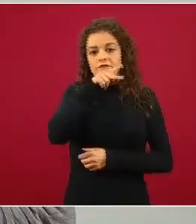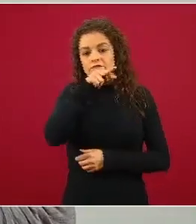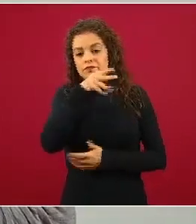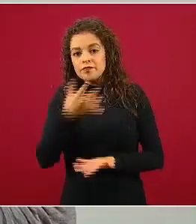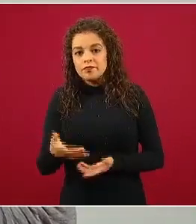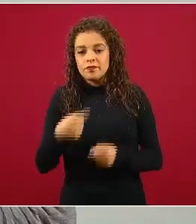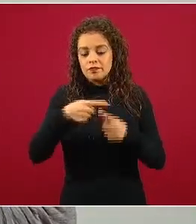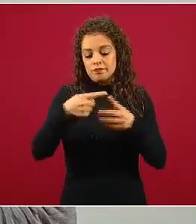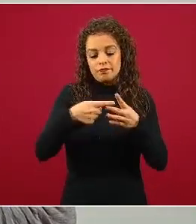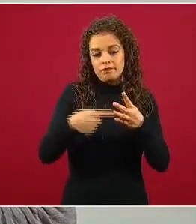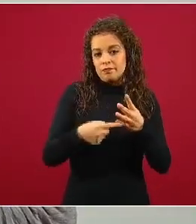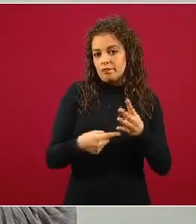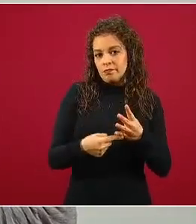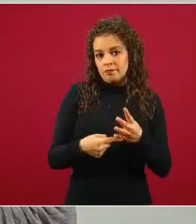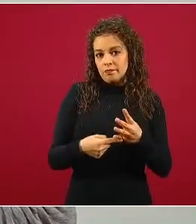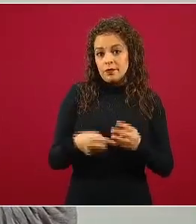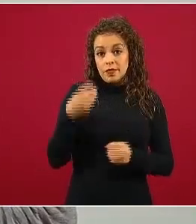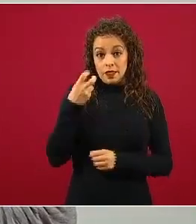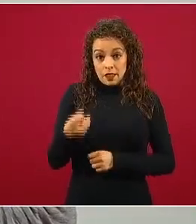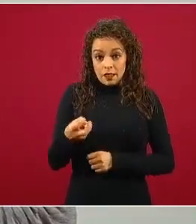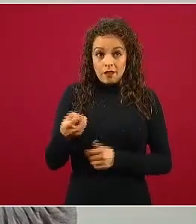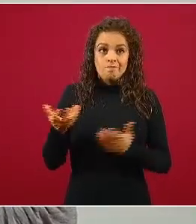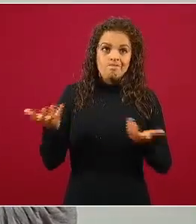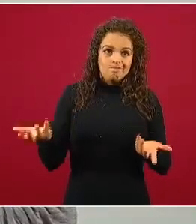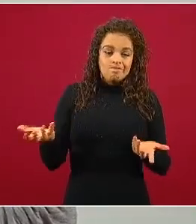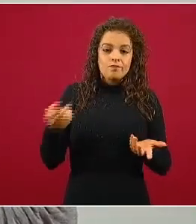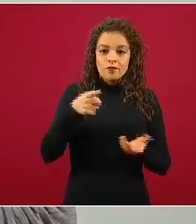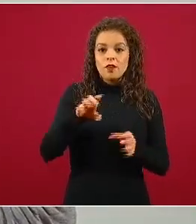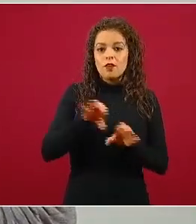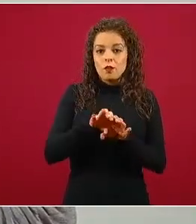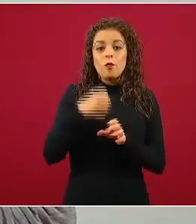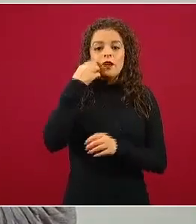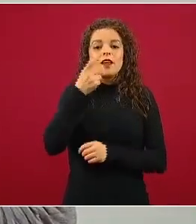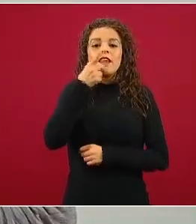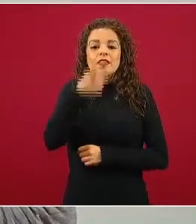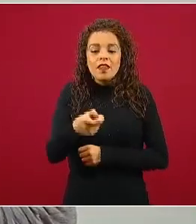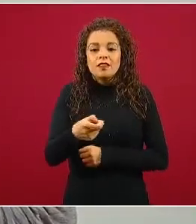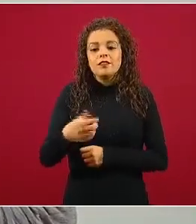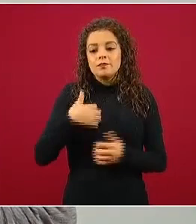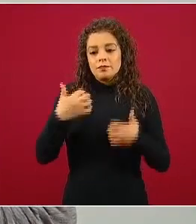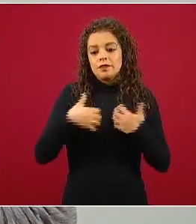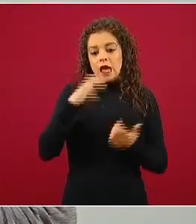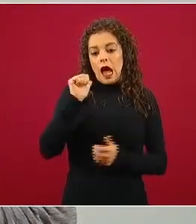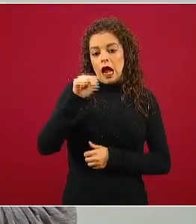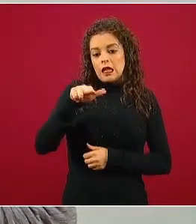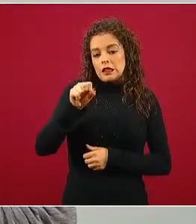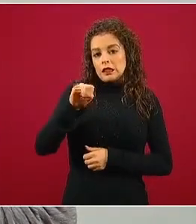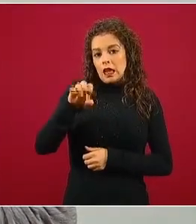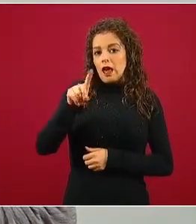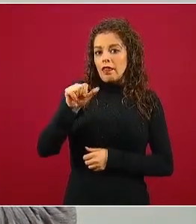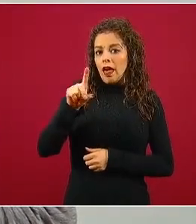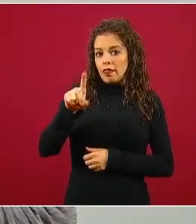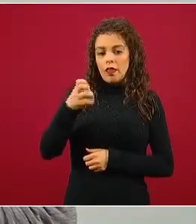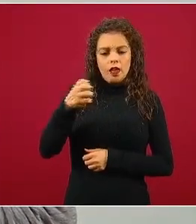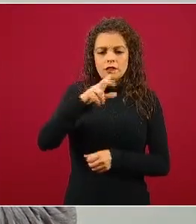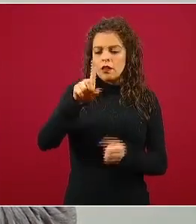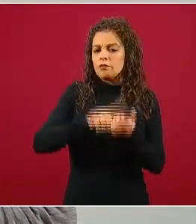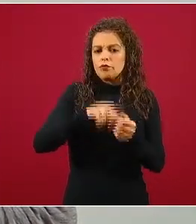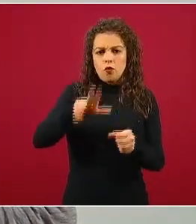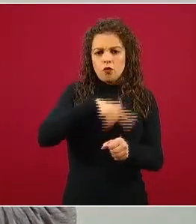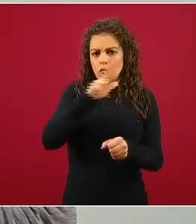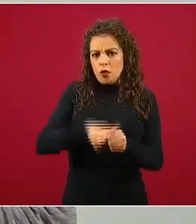etcétera. Entonces esto es una manifestación finalmente de una ansiedad, ¿no? Y que es algo que veríamos diciendo, es una reacción normal a lo que